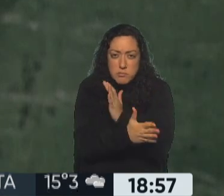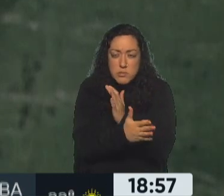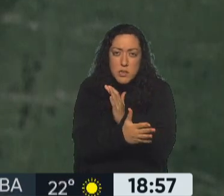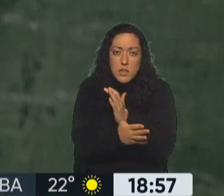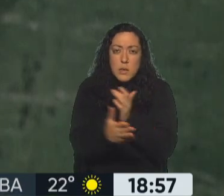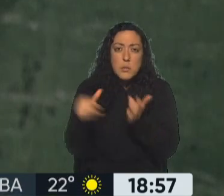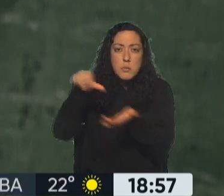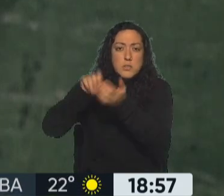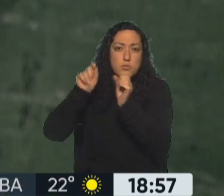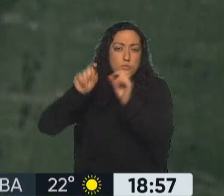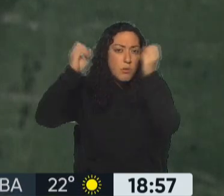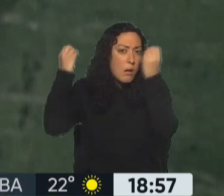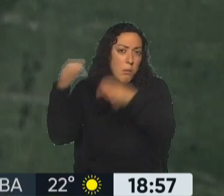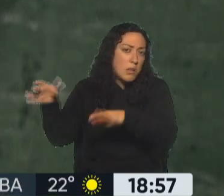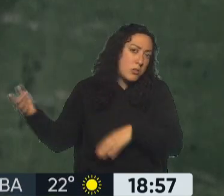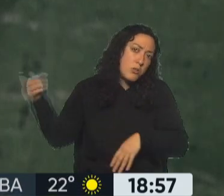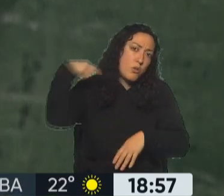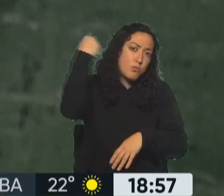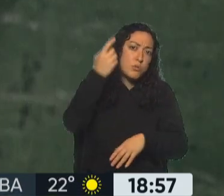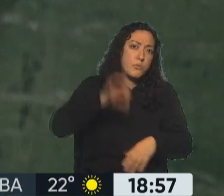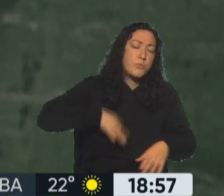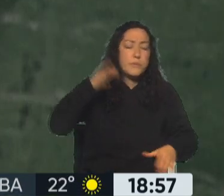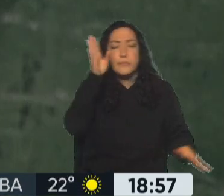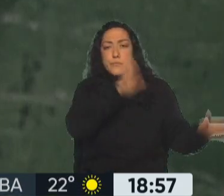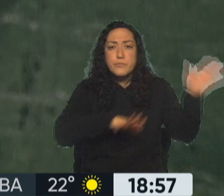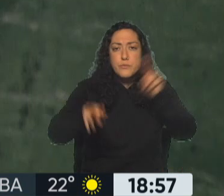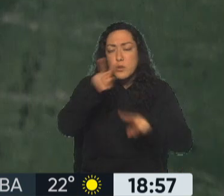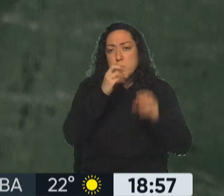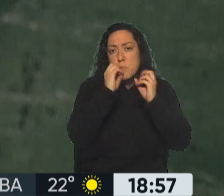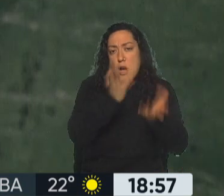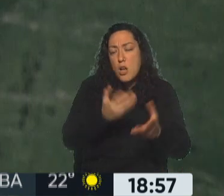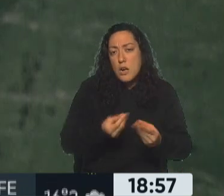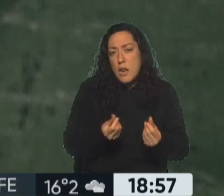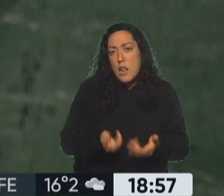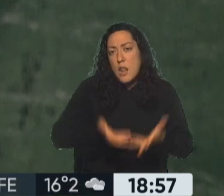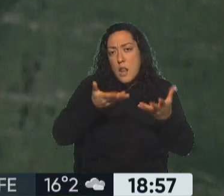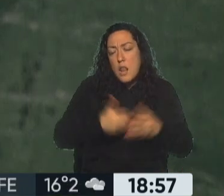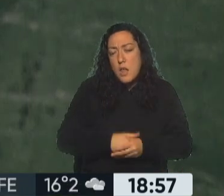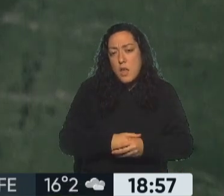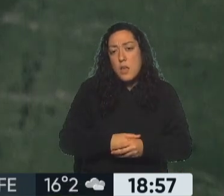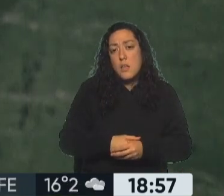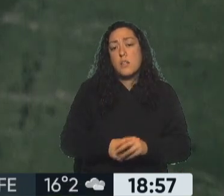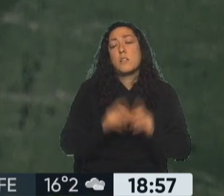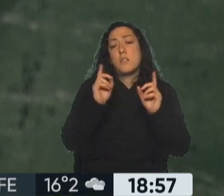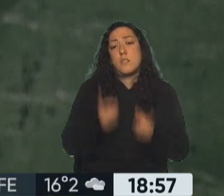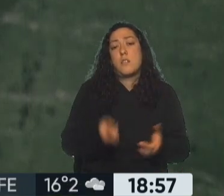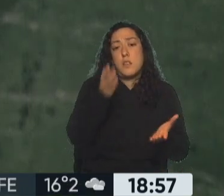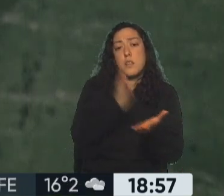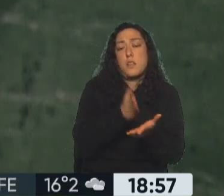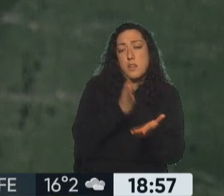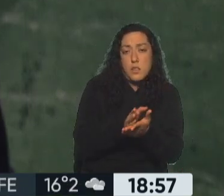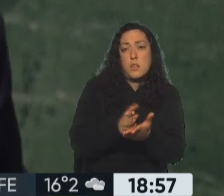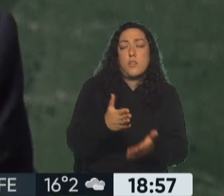patria buscando una vida mejor. Quiero reafirmar también los legítimos e imprescriptibles derechos de